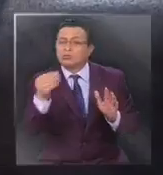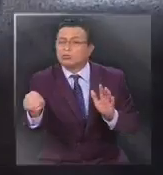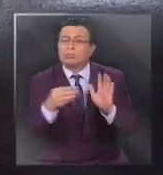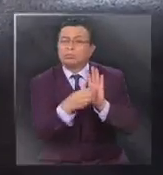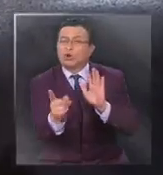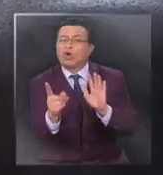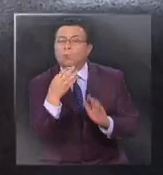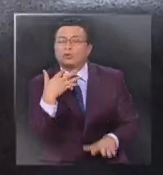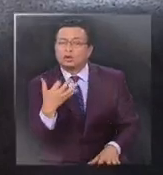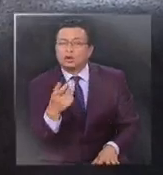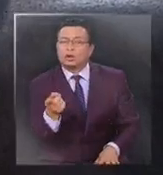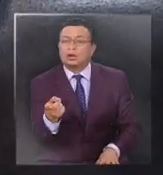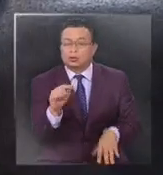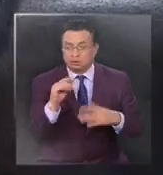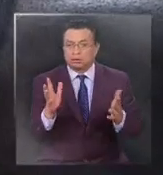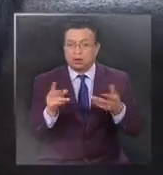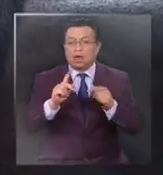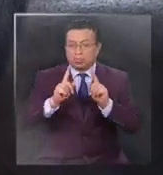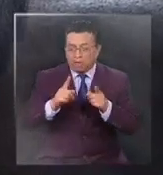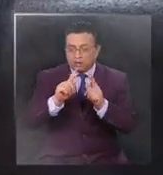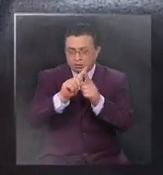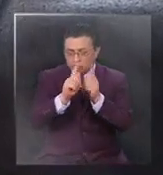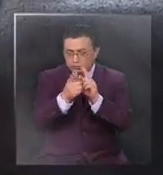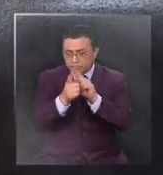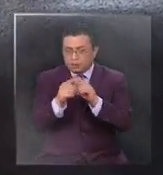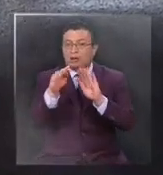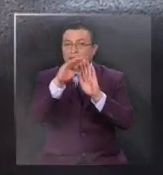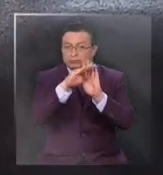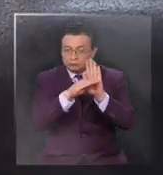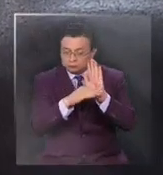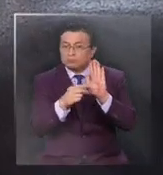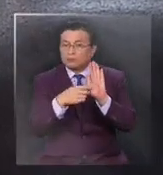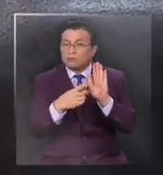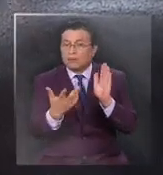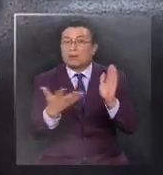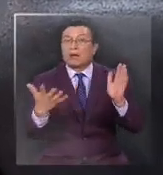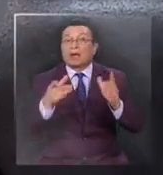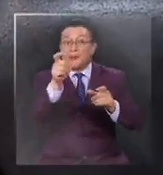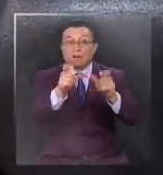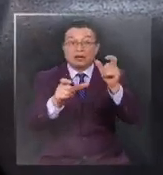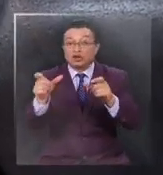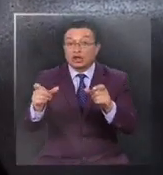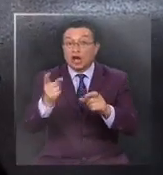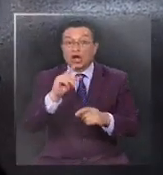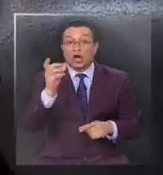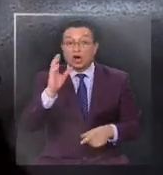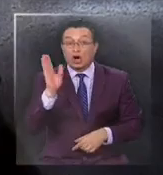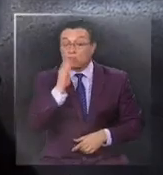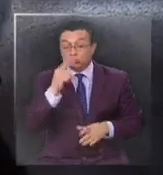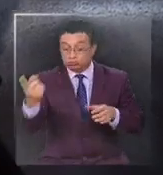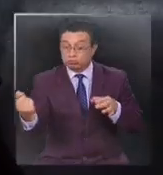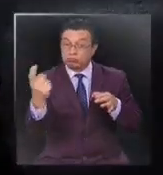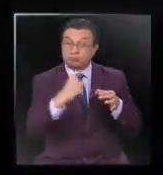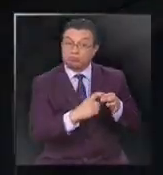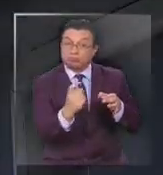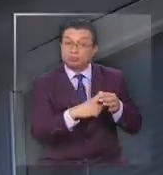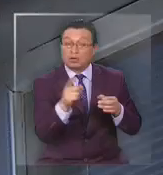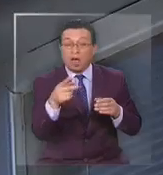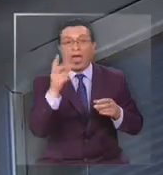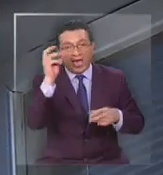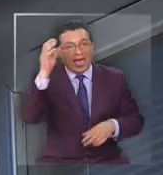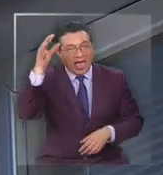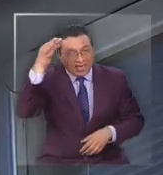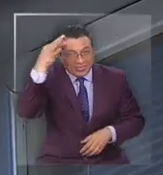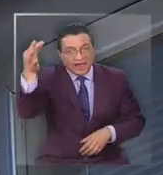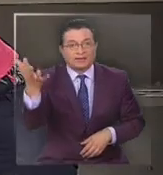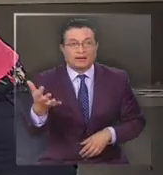Y por lo mismo sí vamos a hacer algunos ajustes de texto en la página para que las personas que todavía no hayan ingresado lo entiendan.